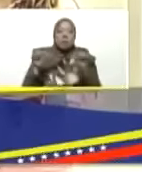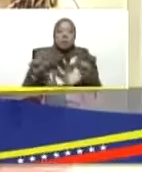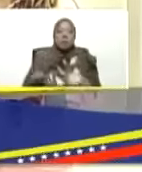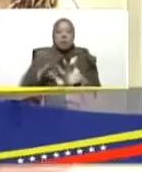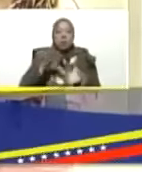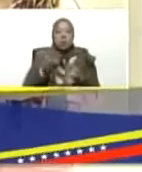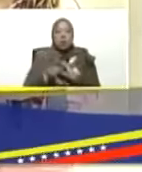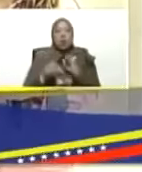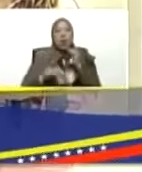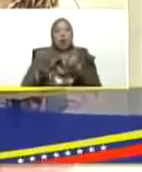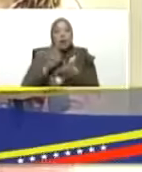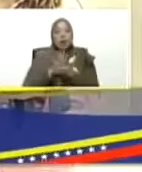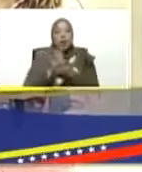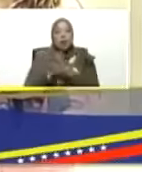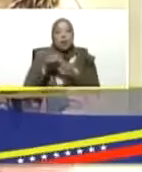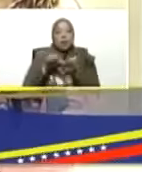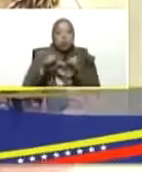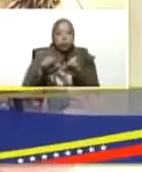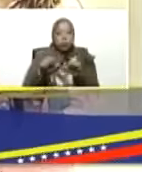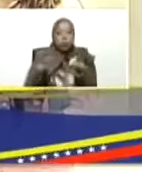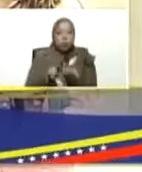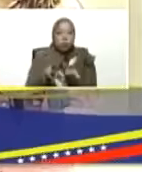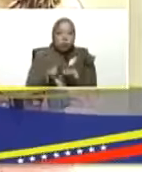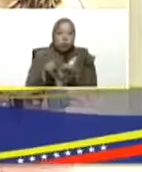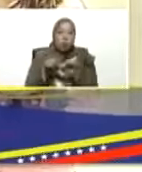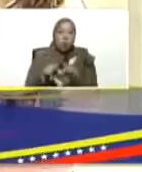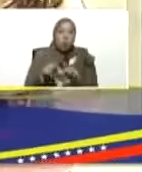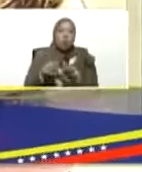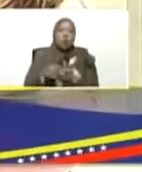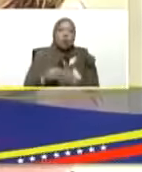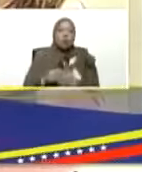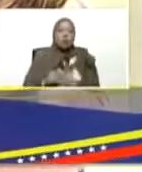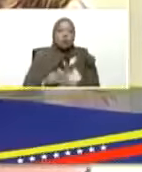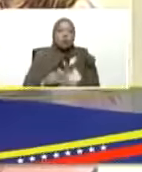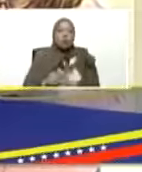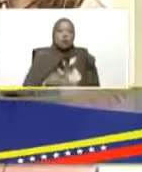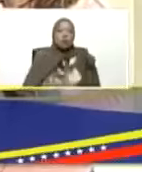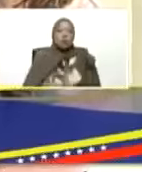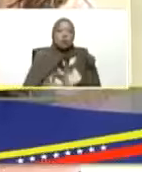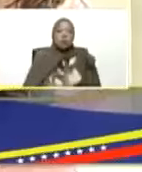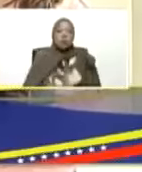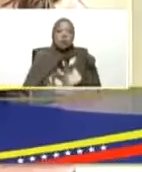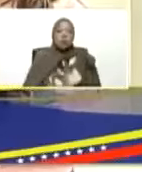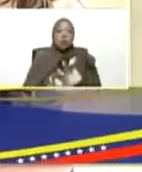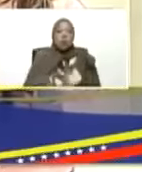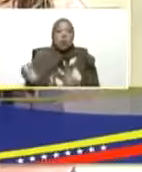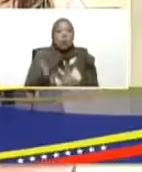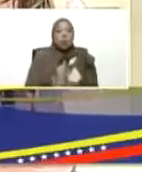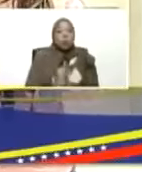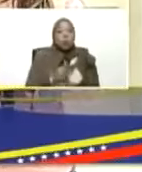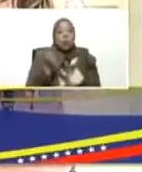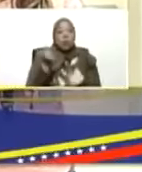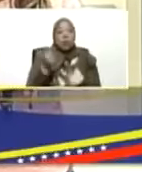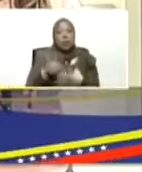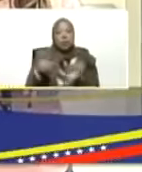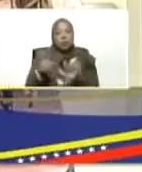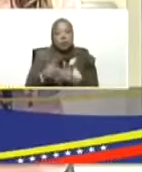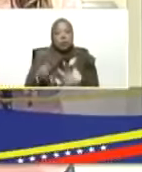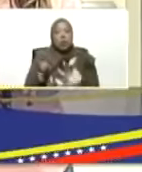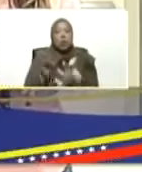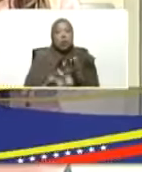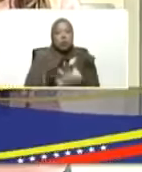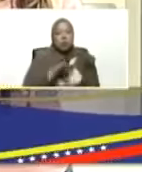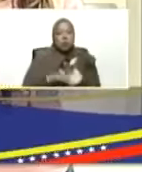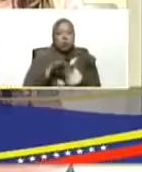cambiario estable, sustentable, y sobre todo, con captación de la riqueza, con